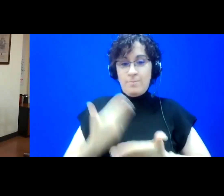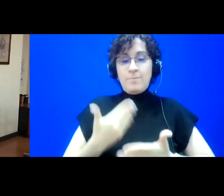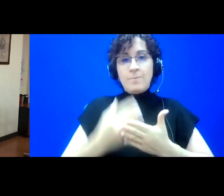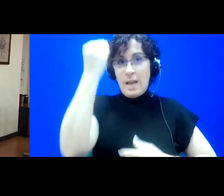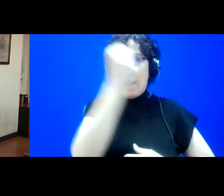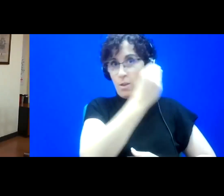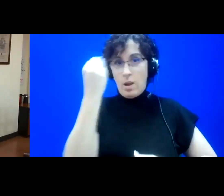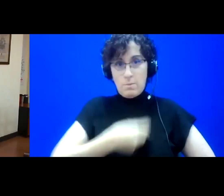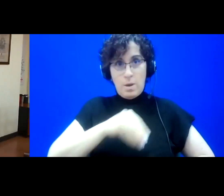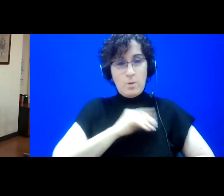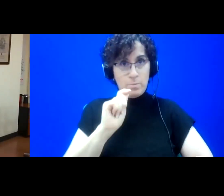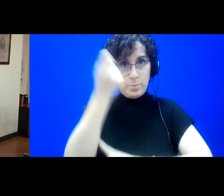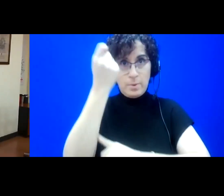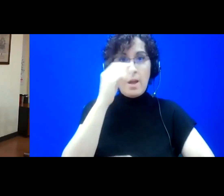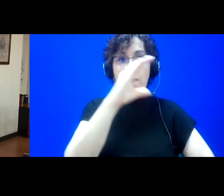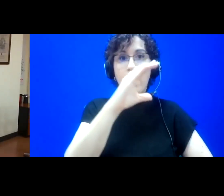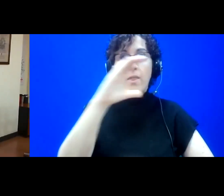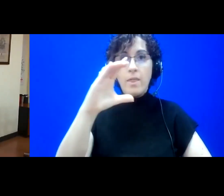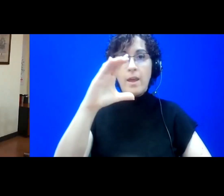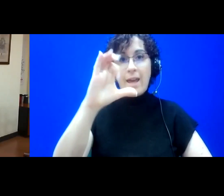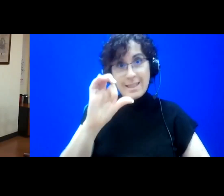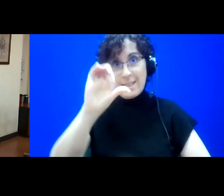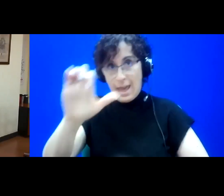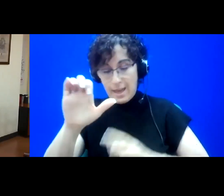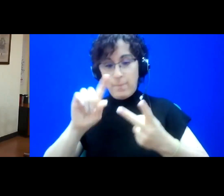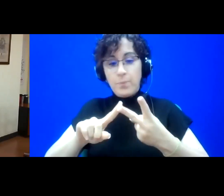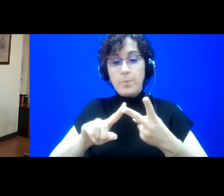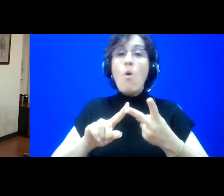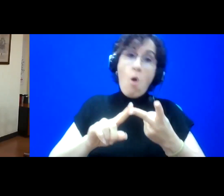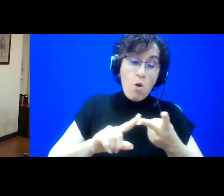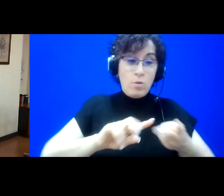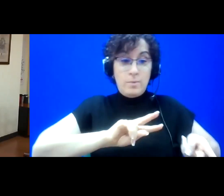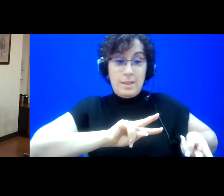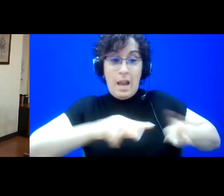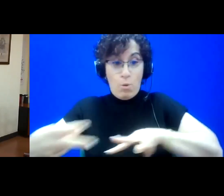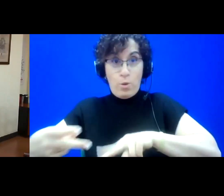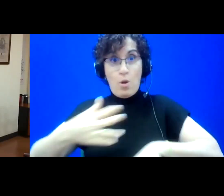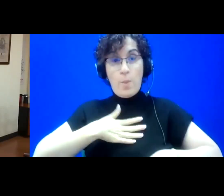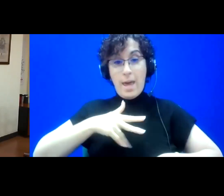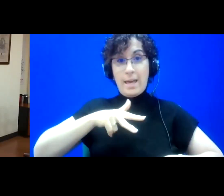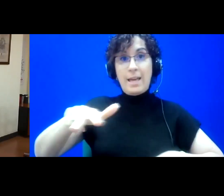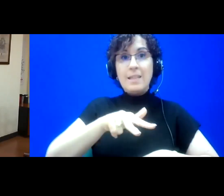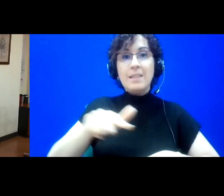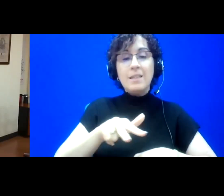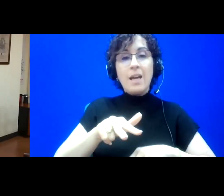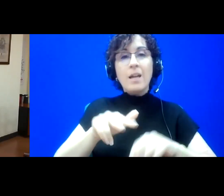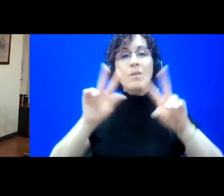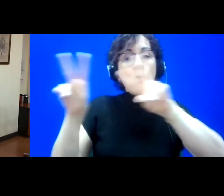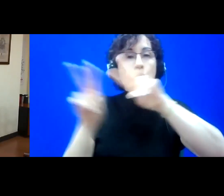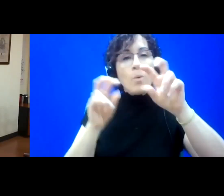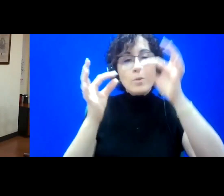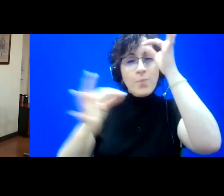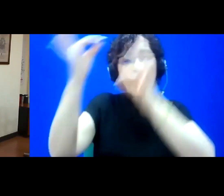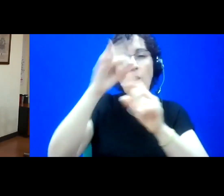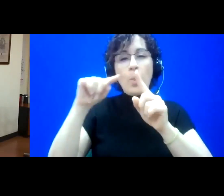nacionalidad española, la CCSE, o la correcta traducción al castellano de los nuevos descriptores para las lenguas